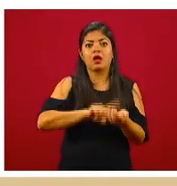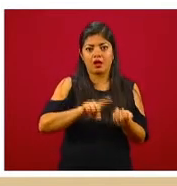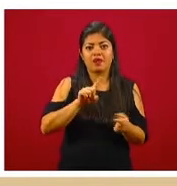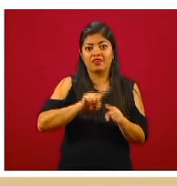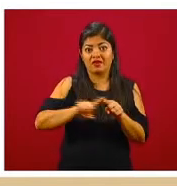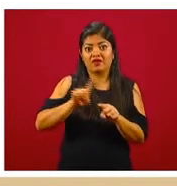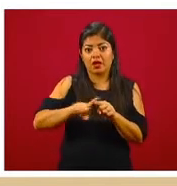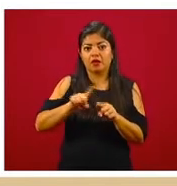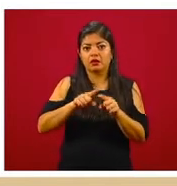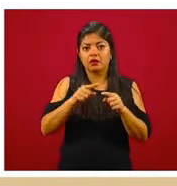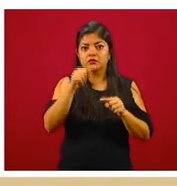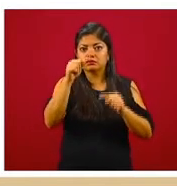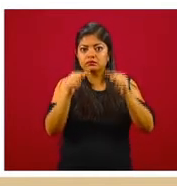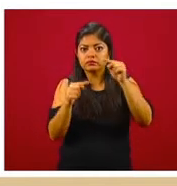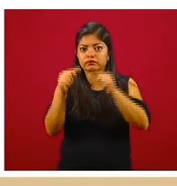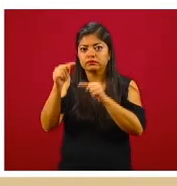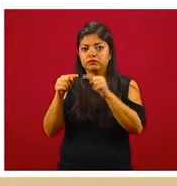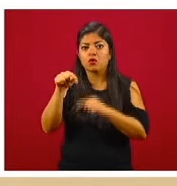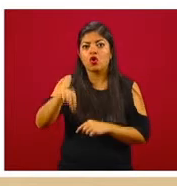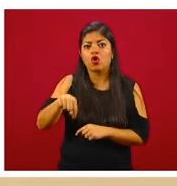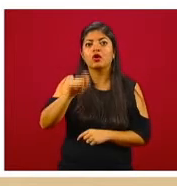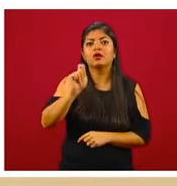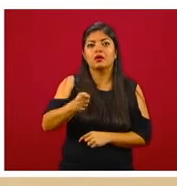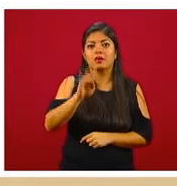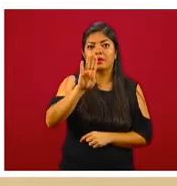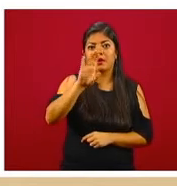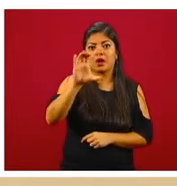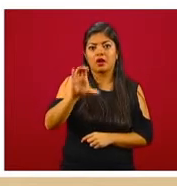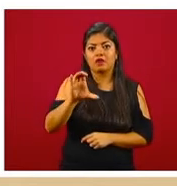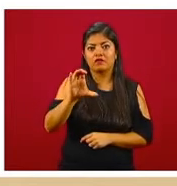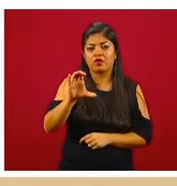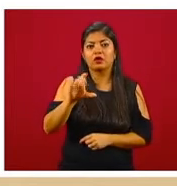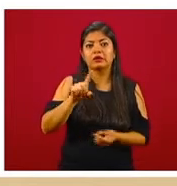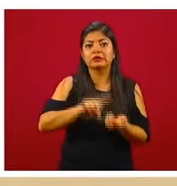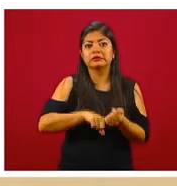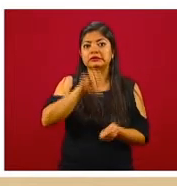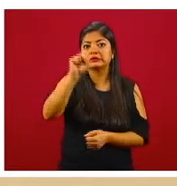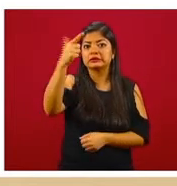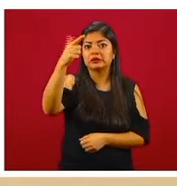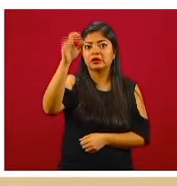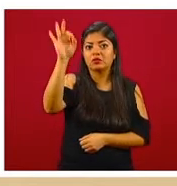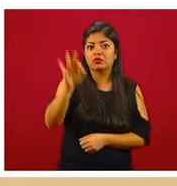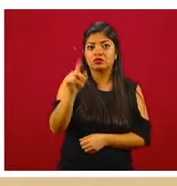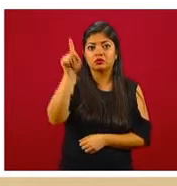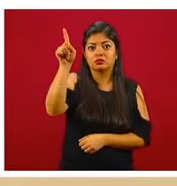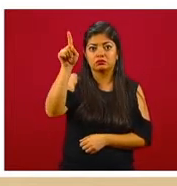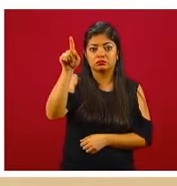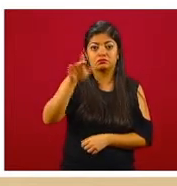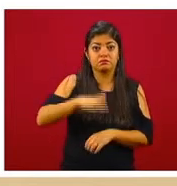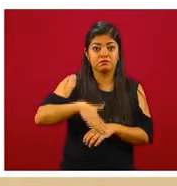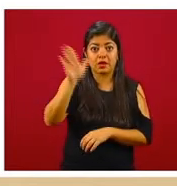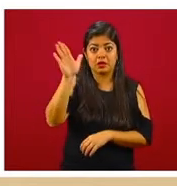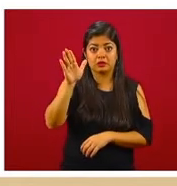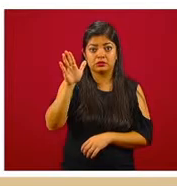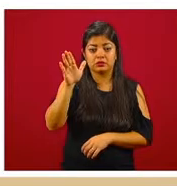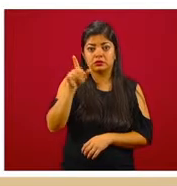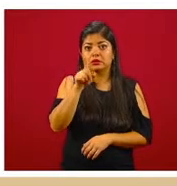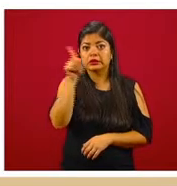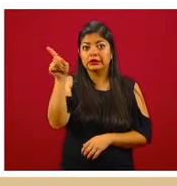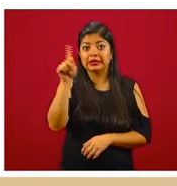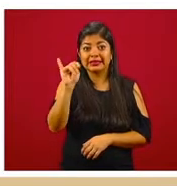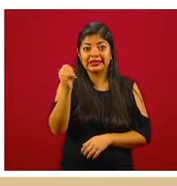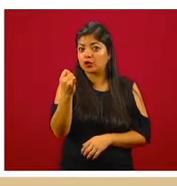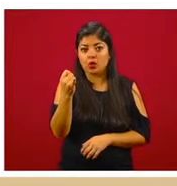very optimistic porque for hoy tenemos a availability. Baja And when California we con look at the different 67% de states, we do ocupación, see some es la changes. mayor. Aquí Today, no es Baja por Tijuana, California has aquí es